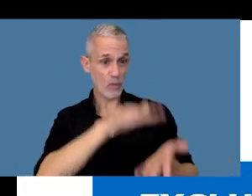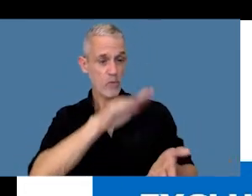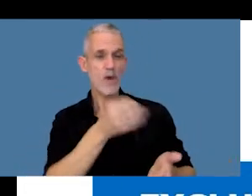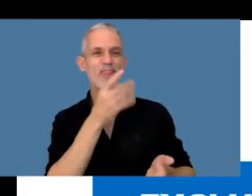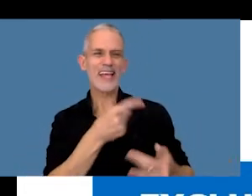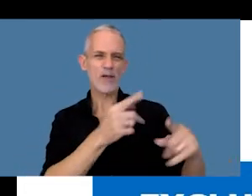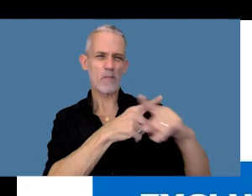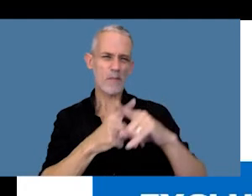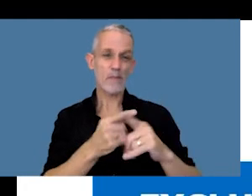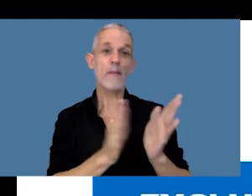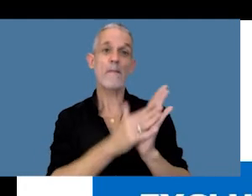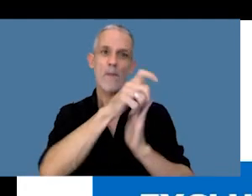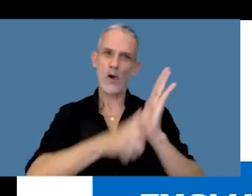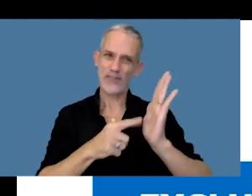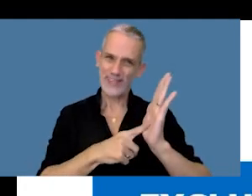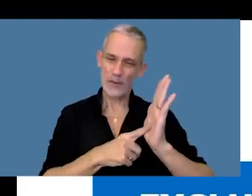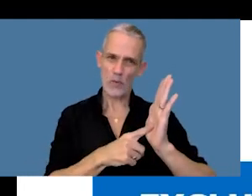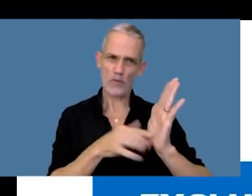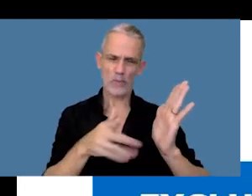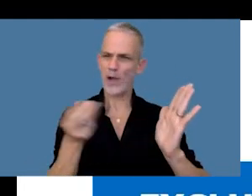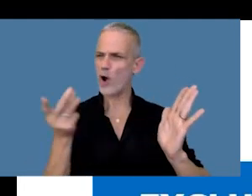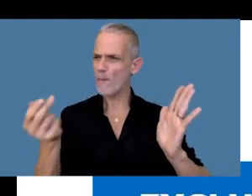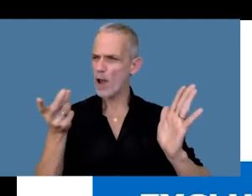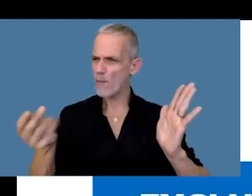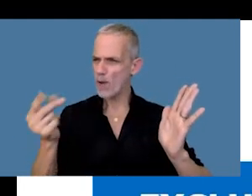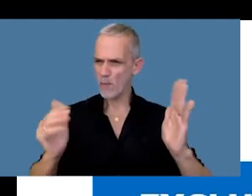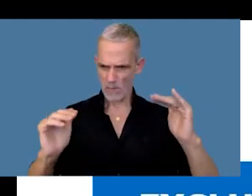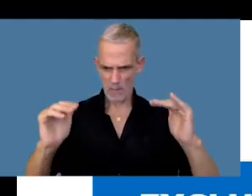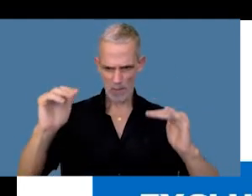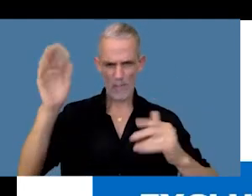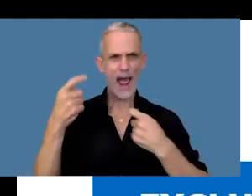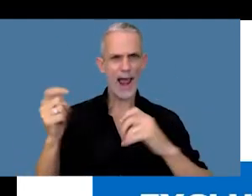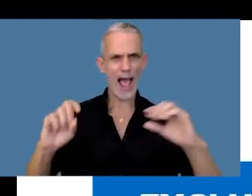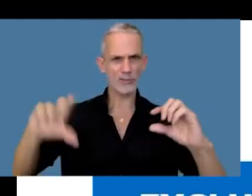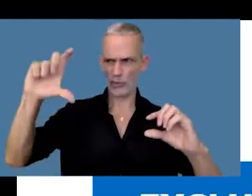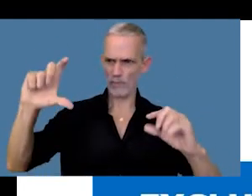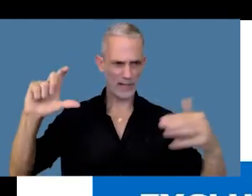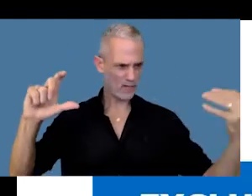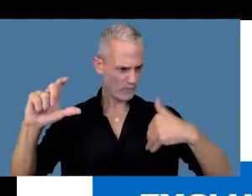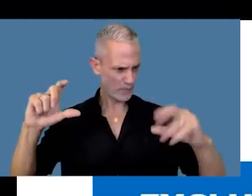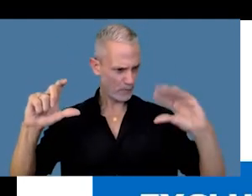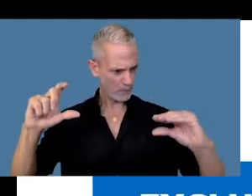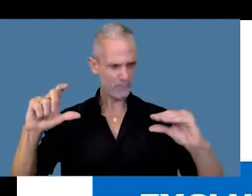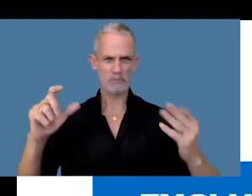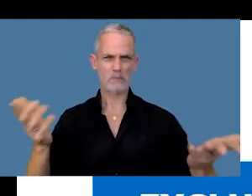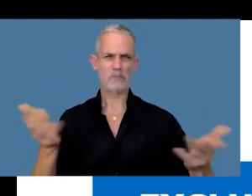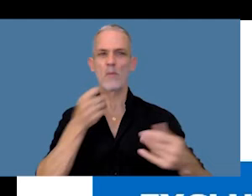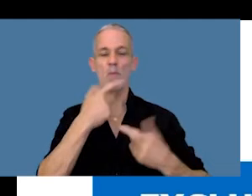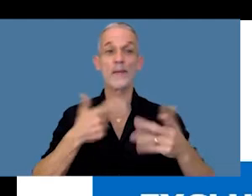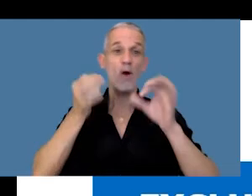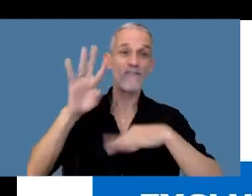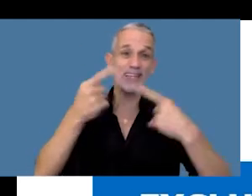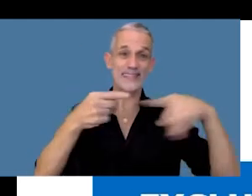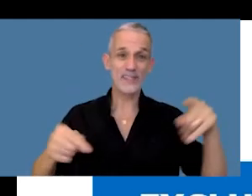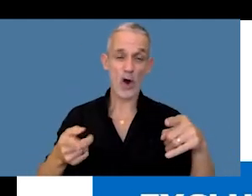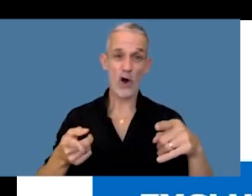para entrar en el monotributo con las compras y los gastos. Es decir que en el caso de venta de